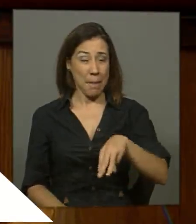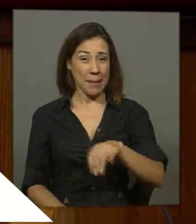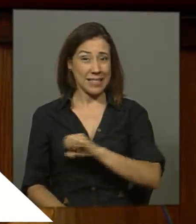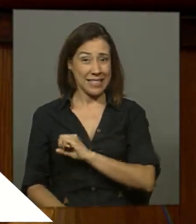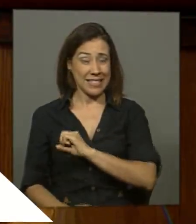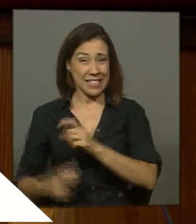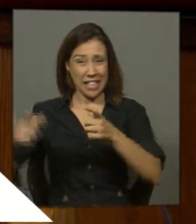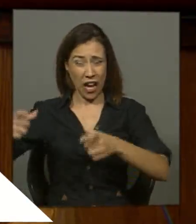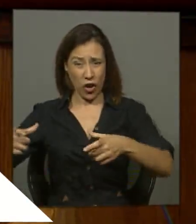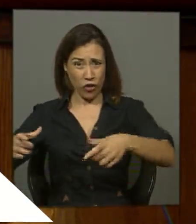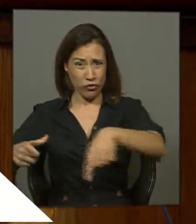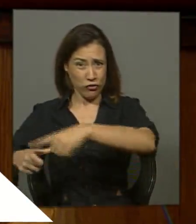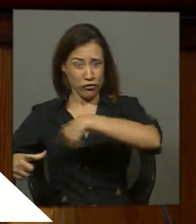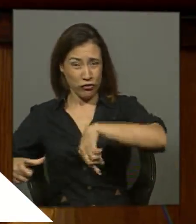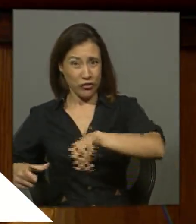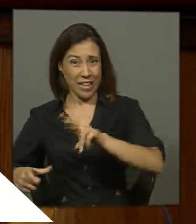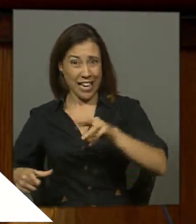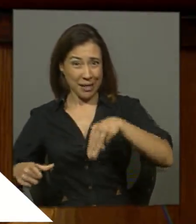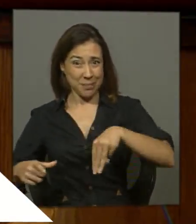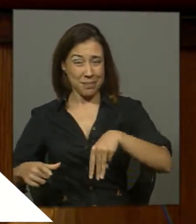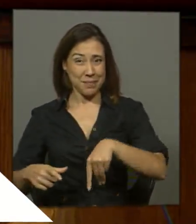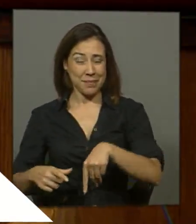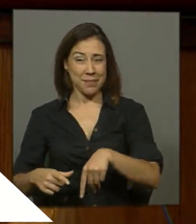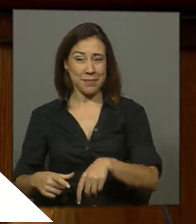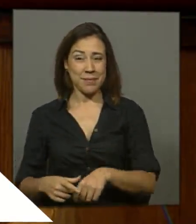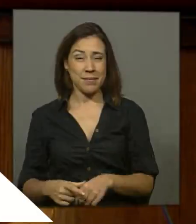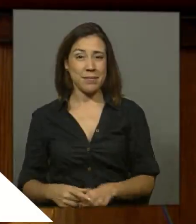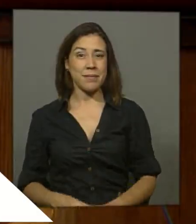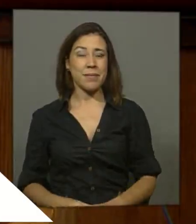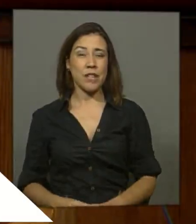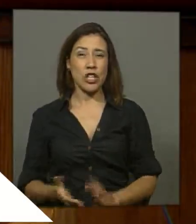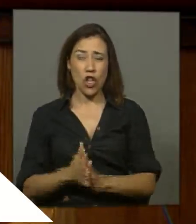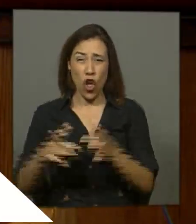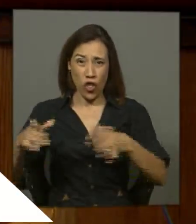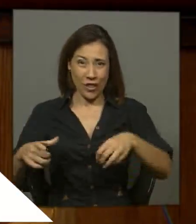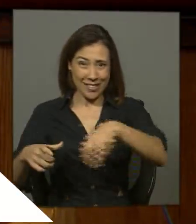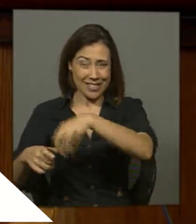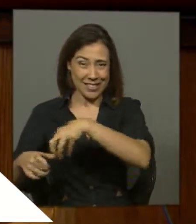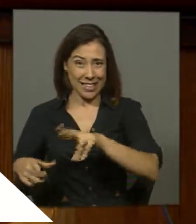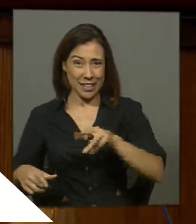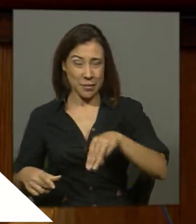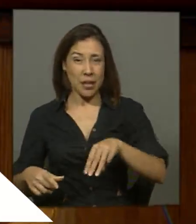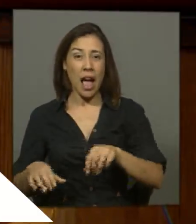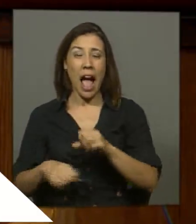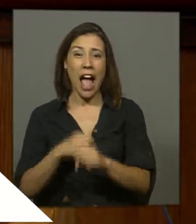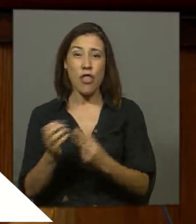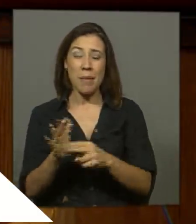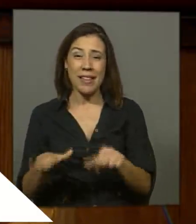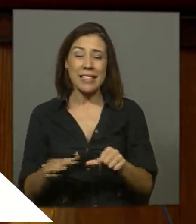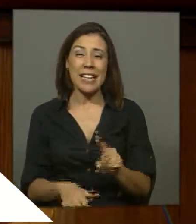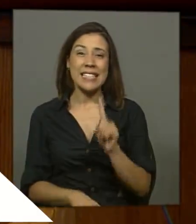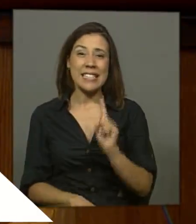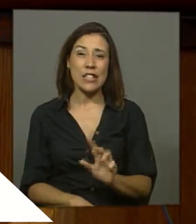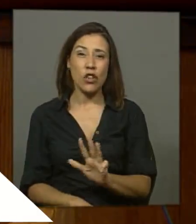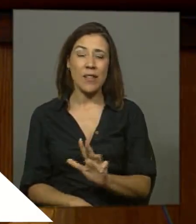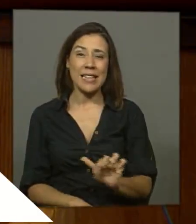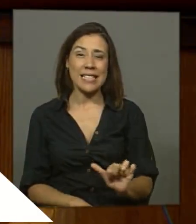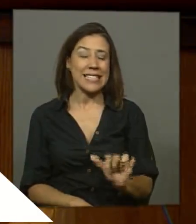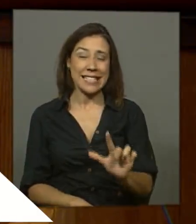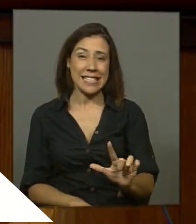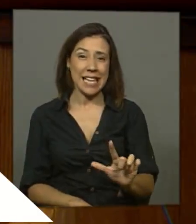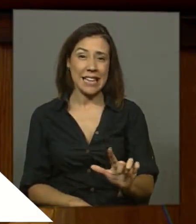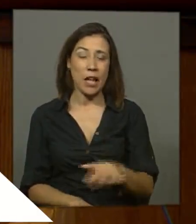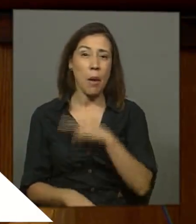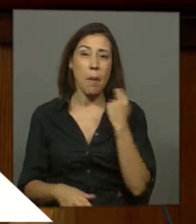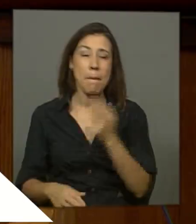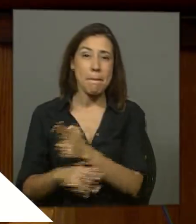toda la región metropolitana no solo Santiago el año 16 hubo 197